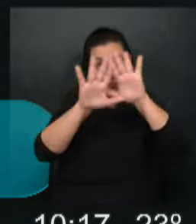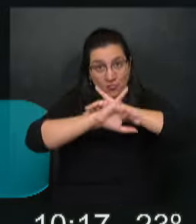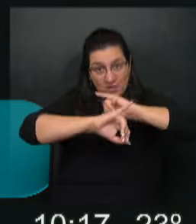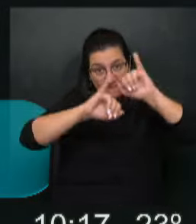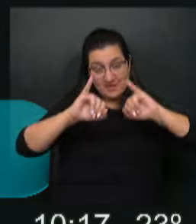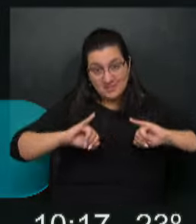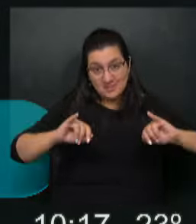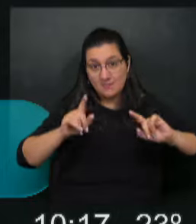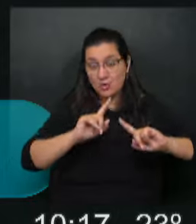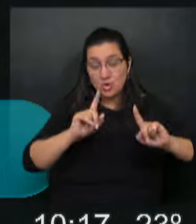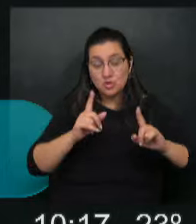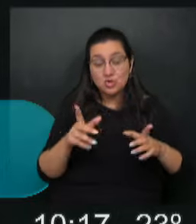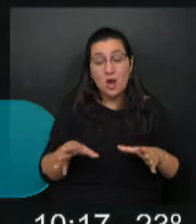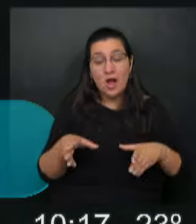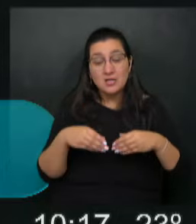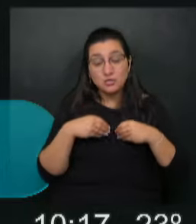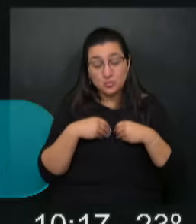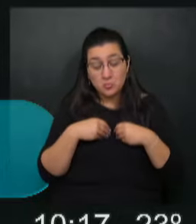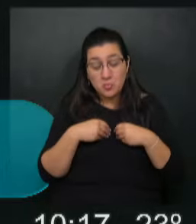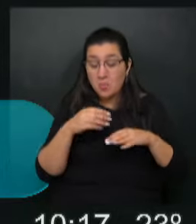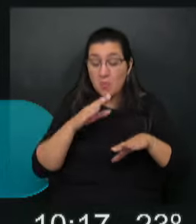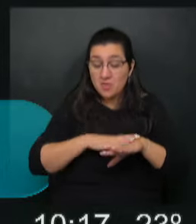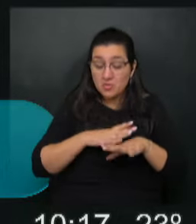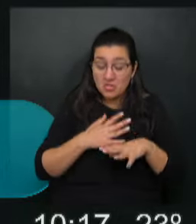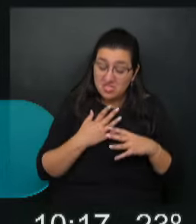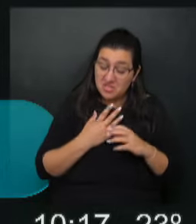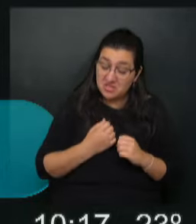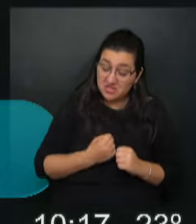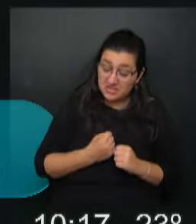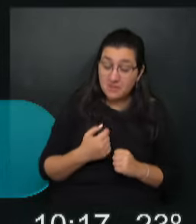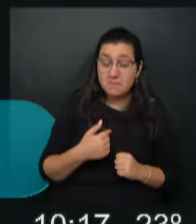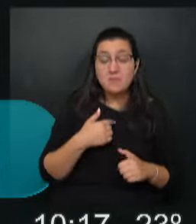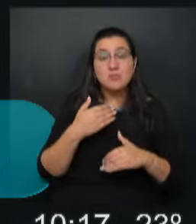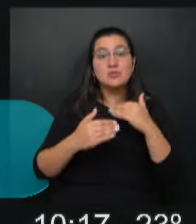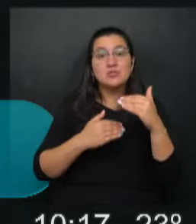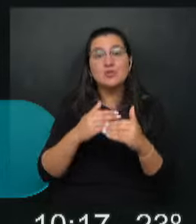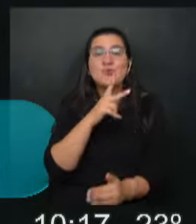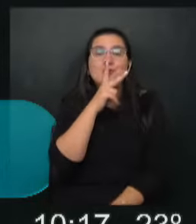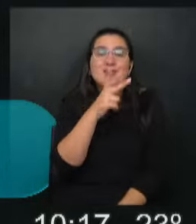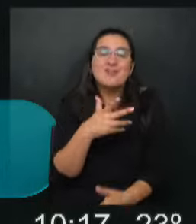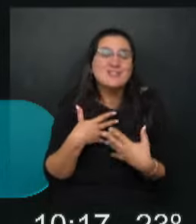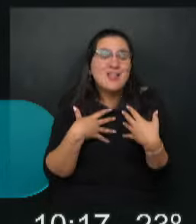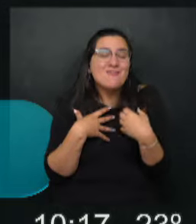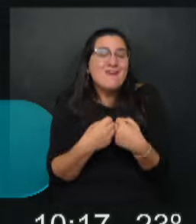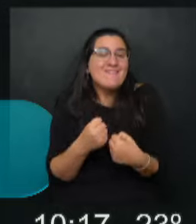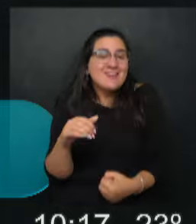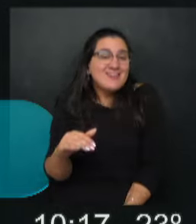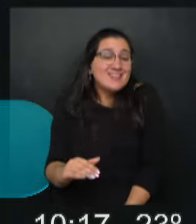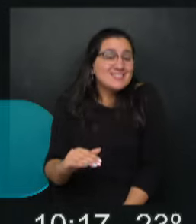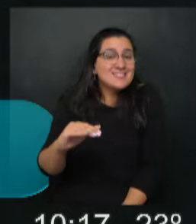así, asumiendo mis lugares de tristeza y mis procesos, y bueno, con un hijo sano creciendo,